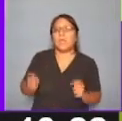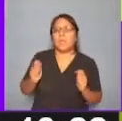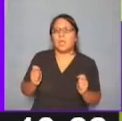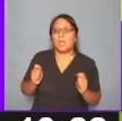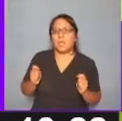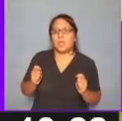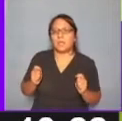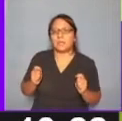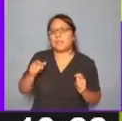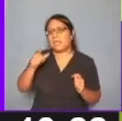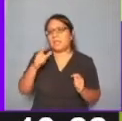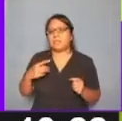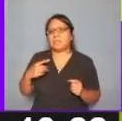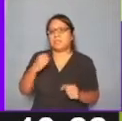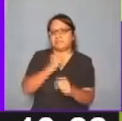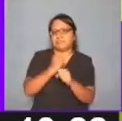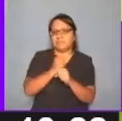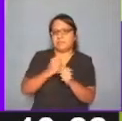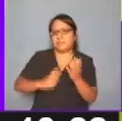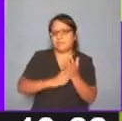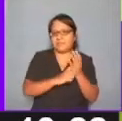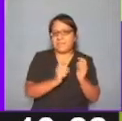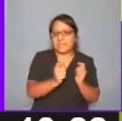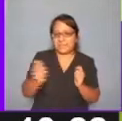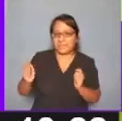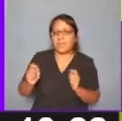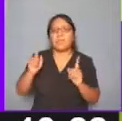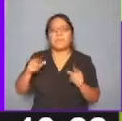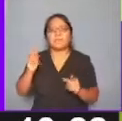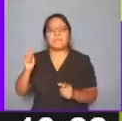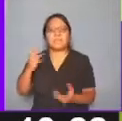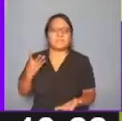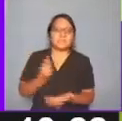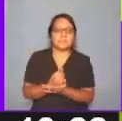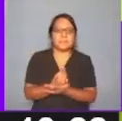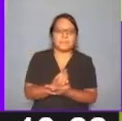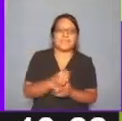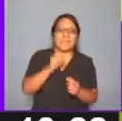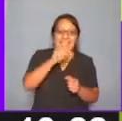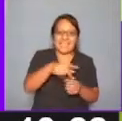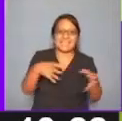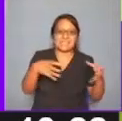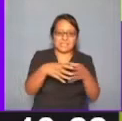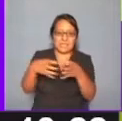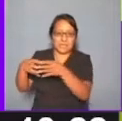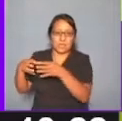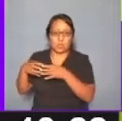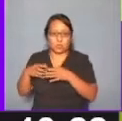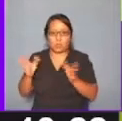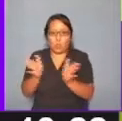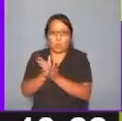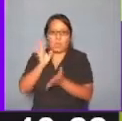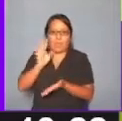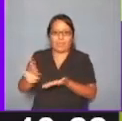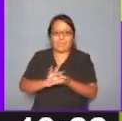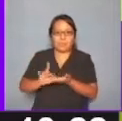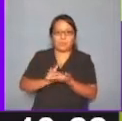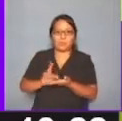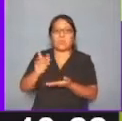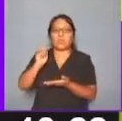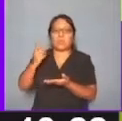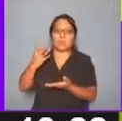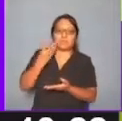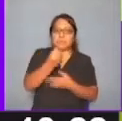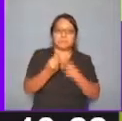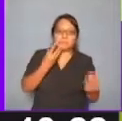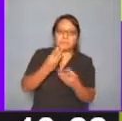los cargos formales y dentro también de lo que es la representación que van a tener los bloques con los diputados que van a formar parte